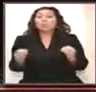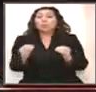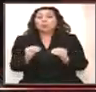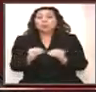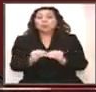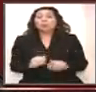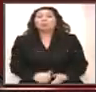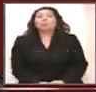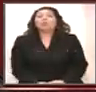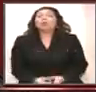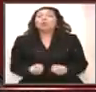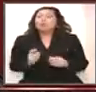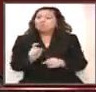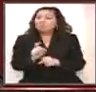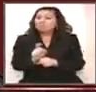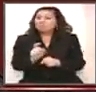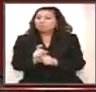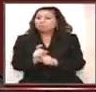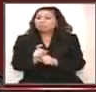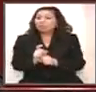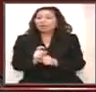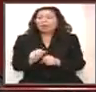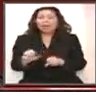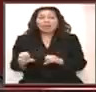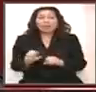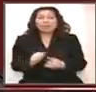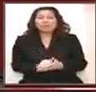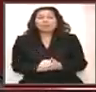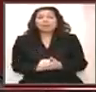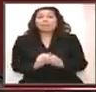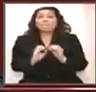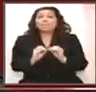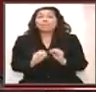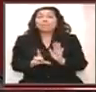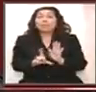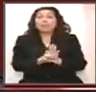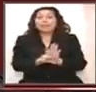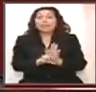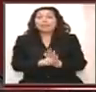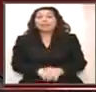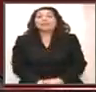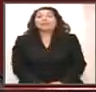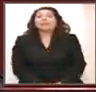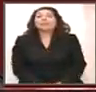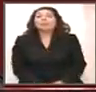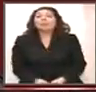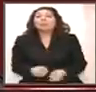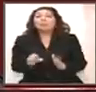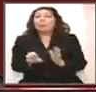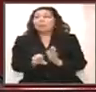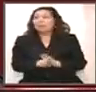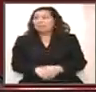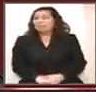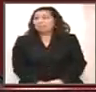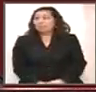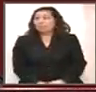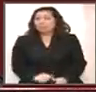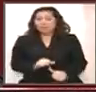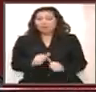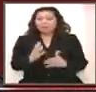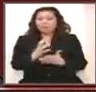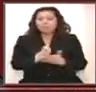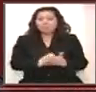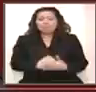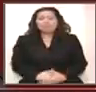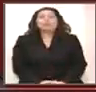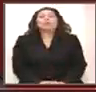de facultades como orientadora en la elaboración de propuestas legislativas. Así, por ejemplo, el eje de la